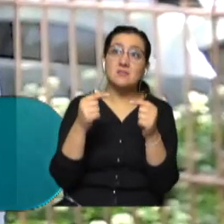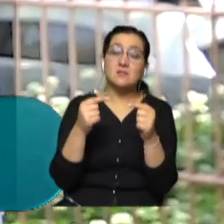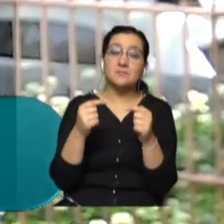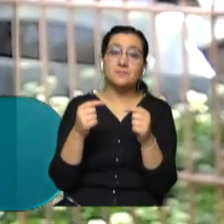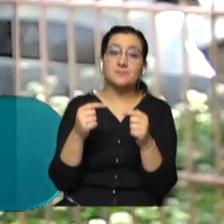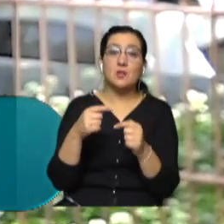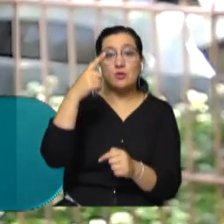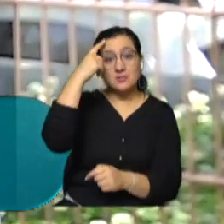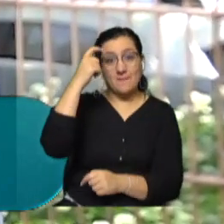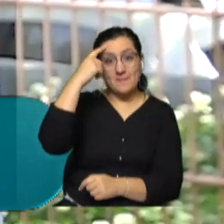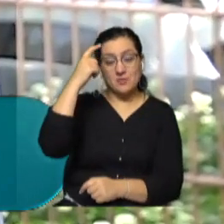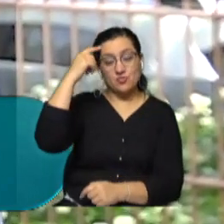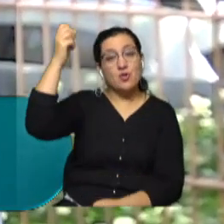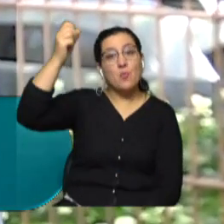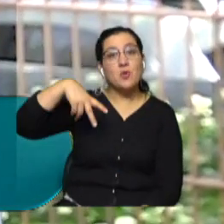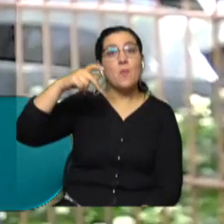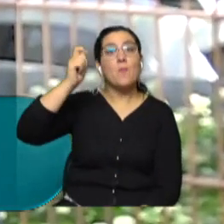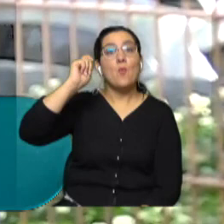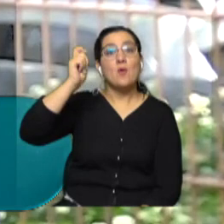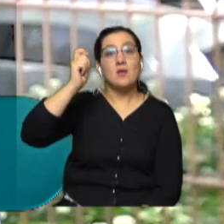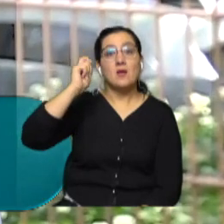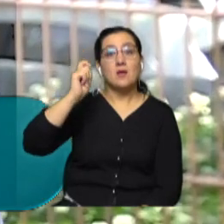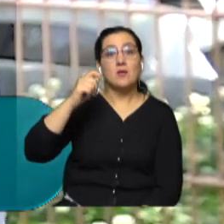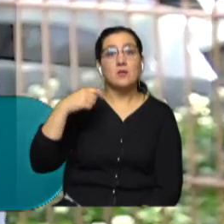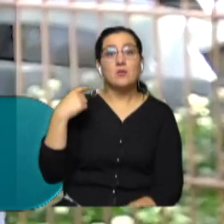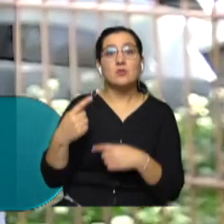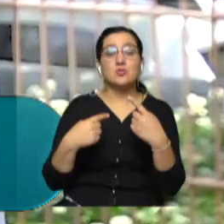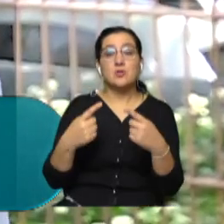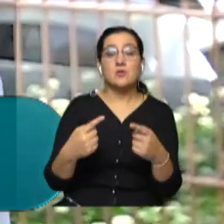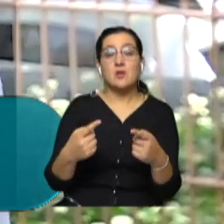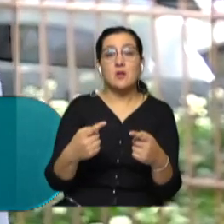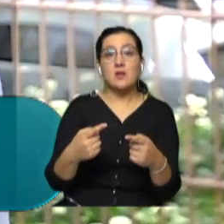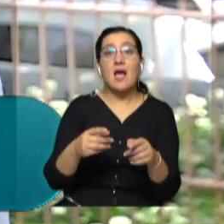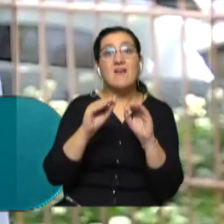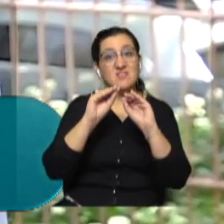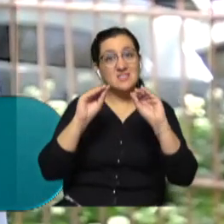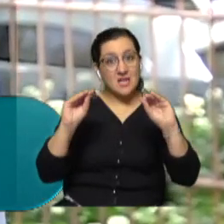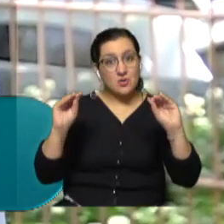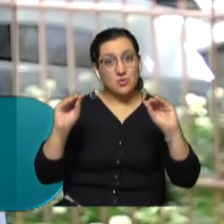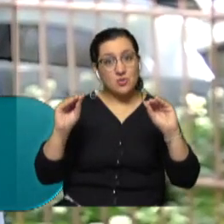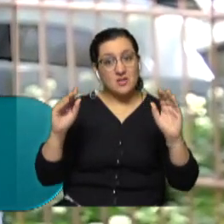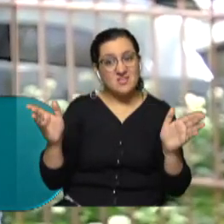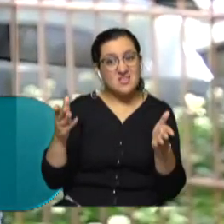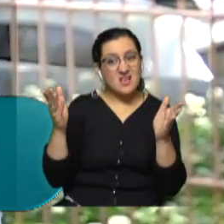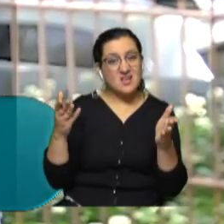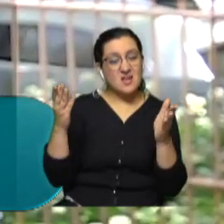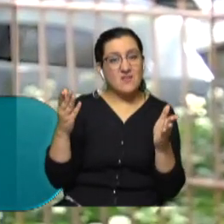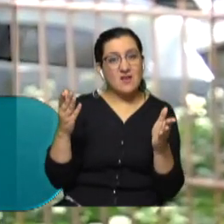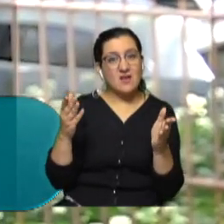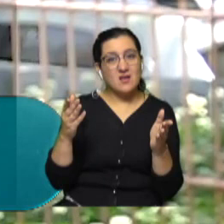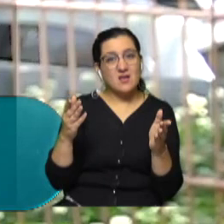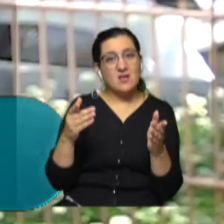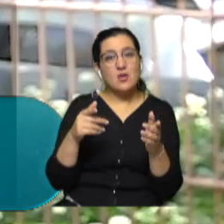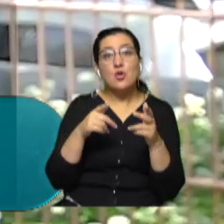los expertos en opinión pública, los que seguían la campaña, advirtieron que se generaba un efecto de ese tipo